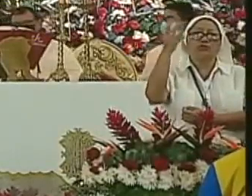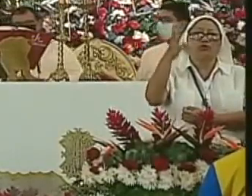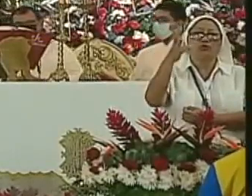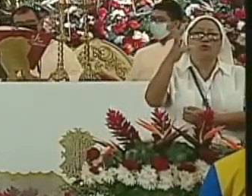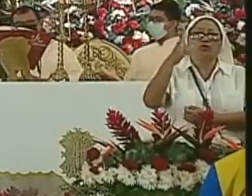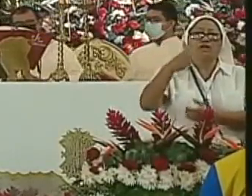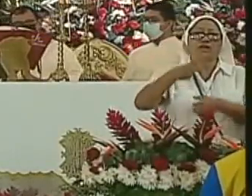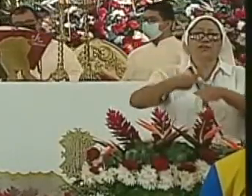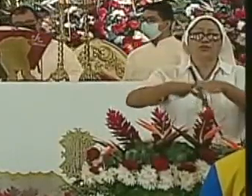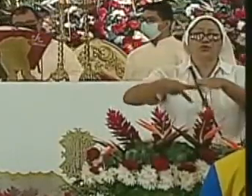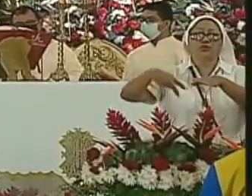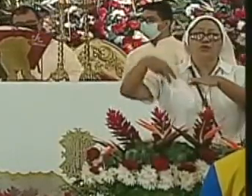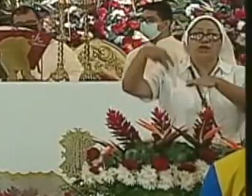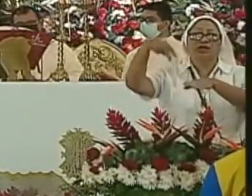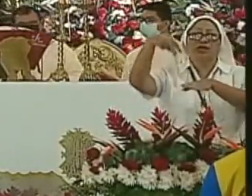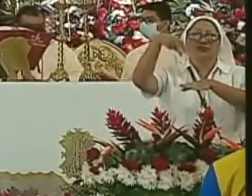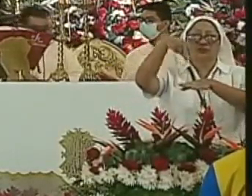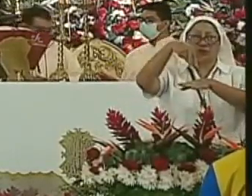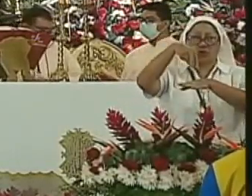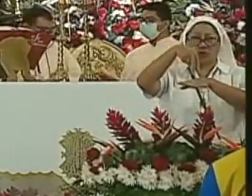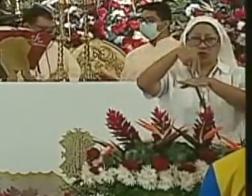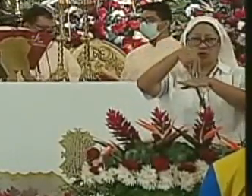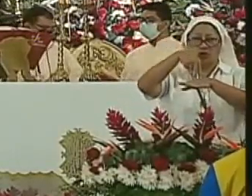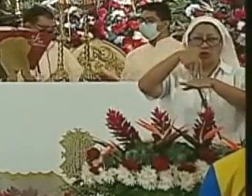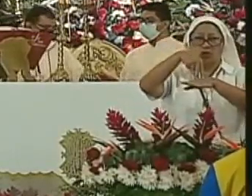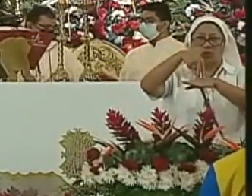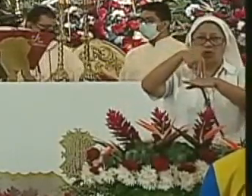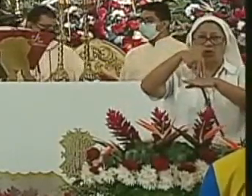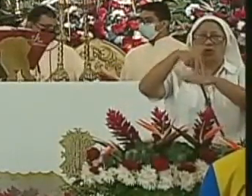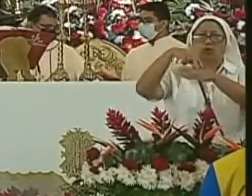proclamamos tu resurrección